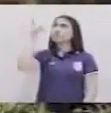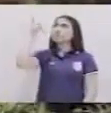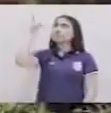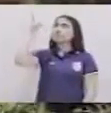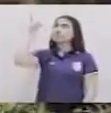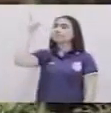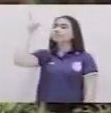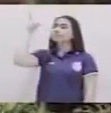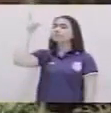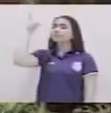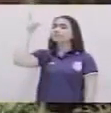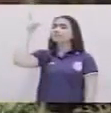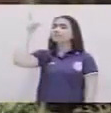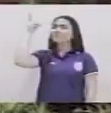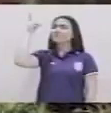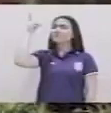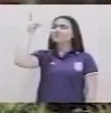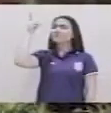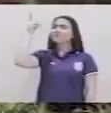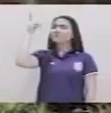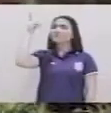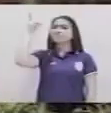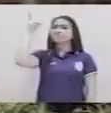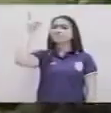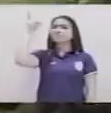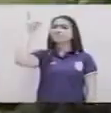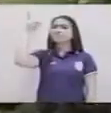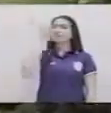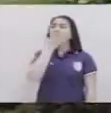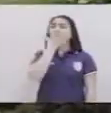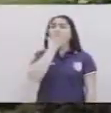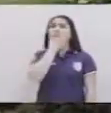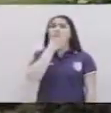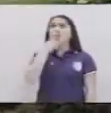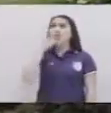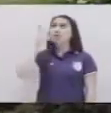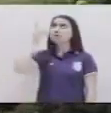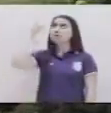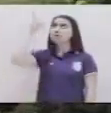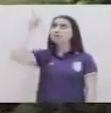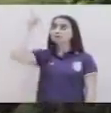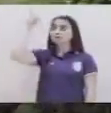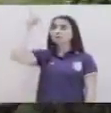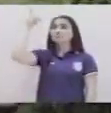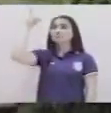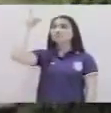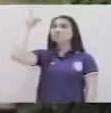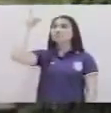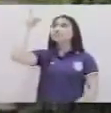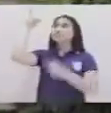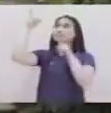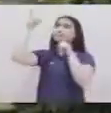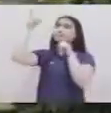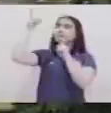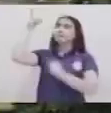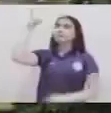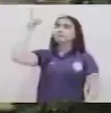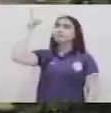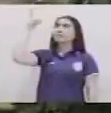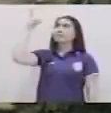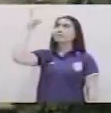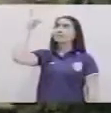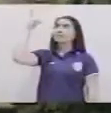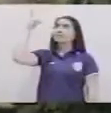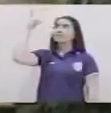acá y combinamos con la letra D y la llevamos hacia arriba y la mirada también hacia arriba.